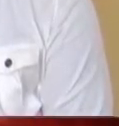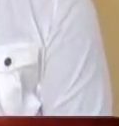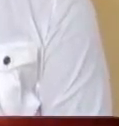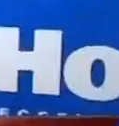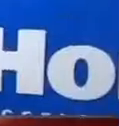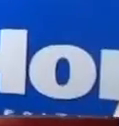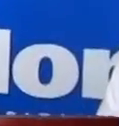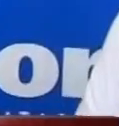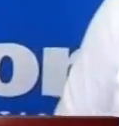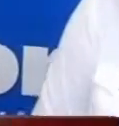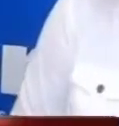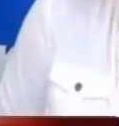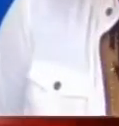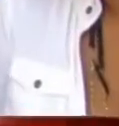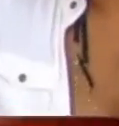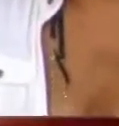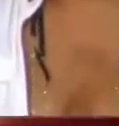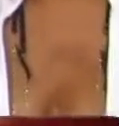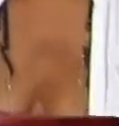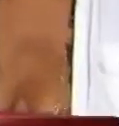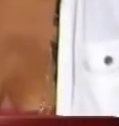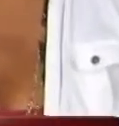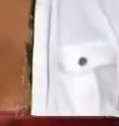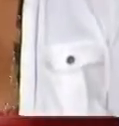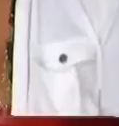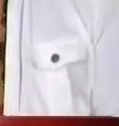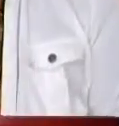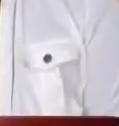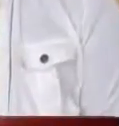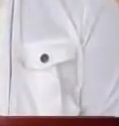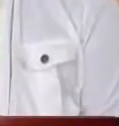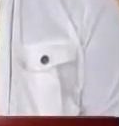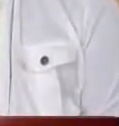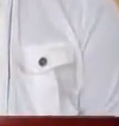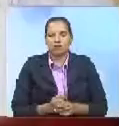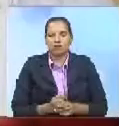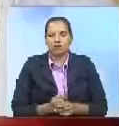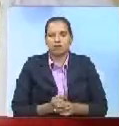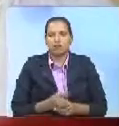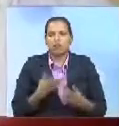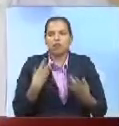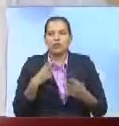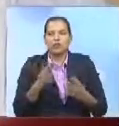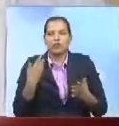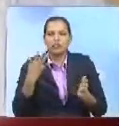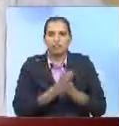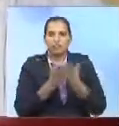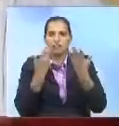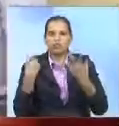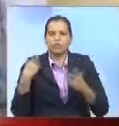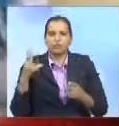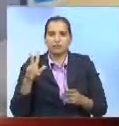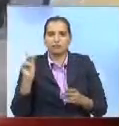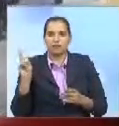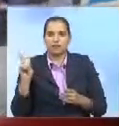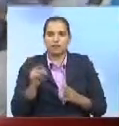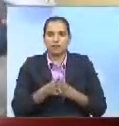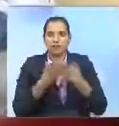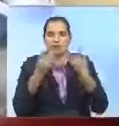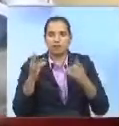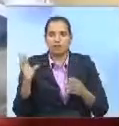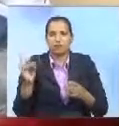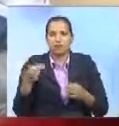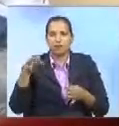profesionales esmeraldeños. El diario consta de 32 páginas, de las cuales 16 son de información local, con secciones en el